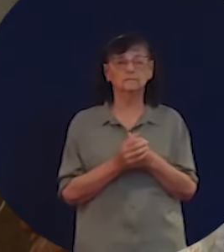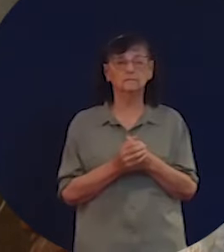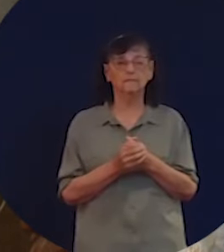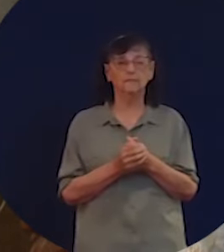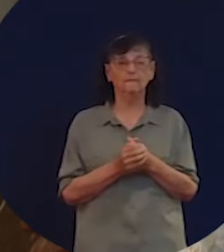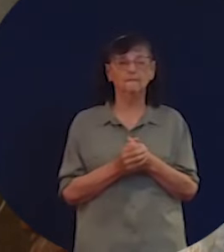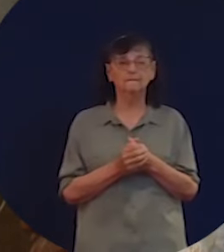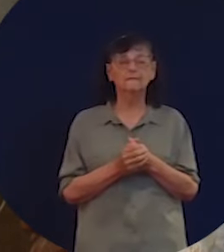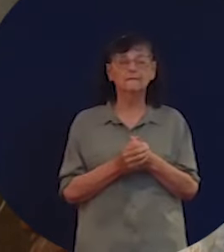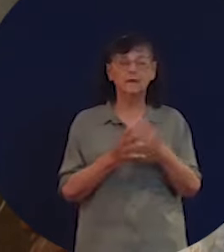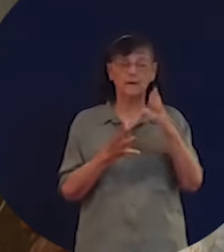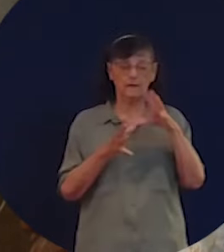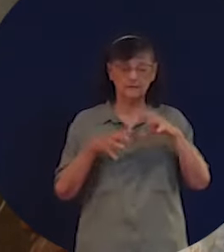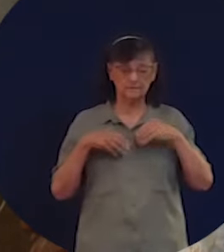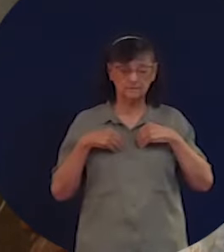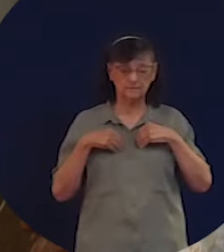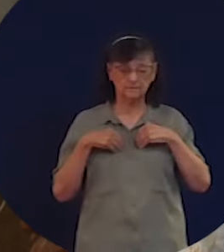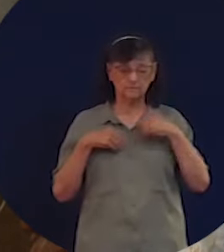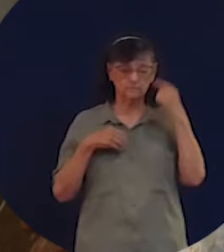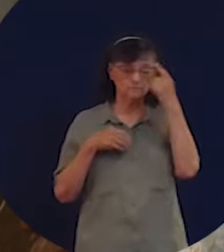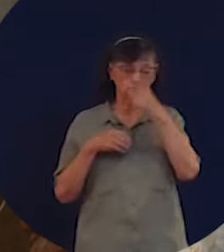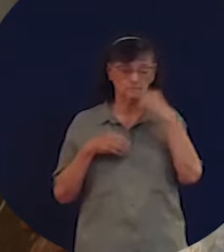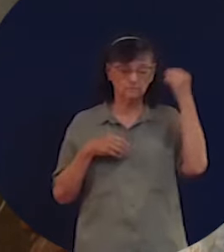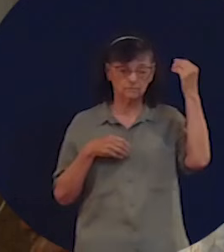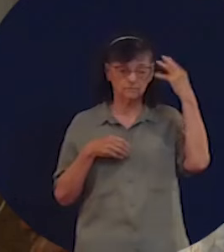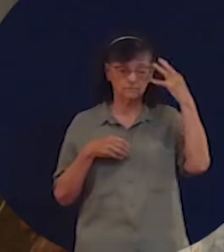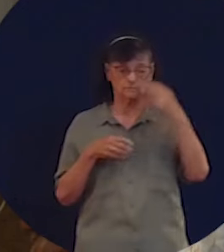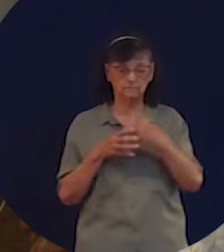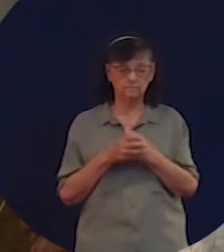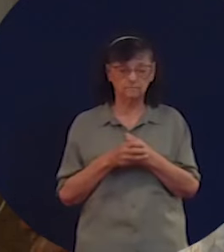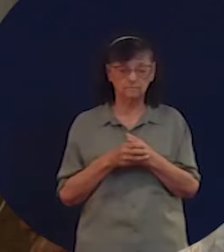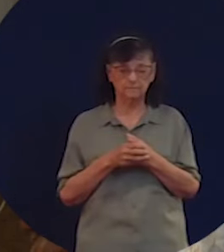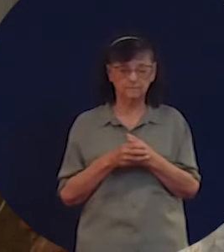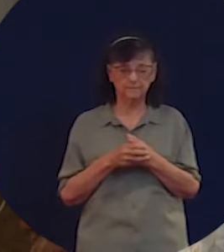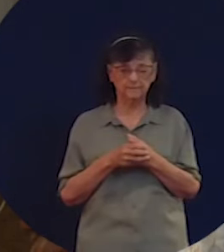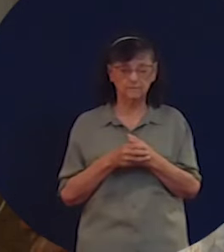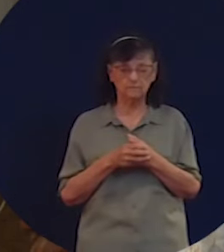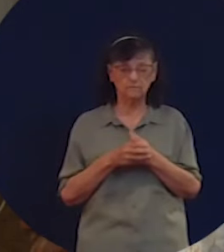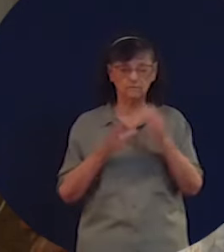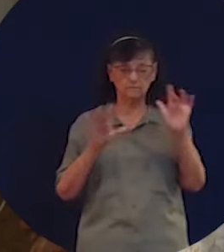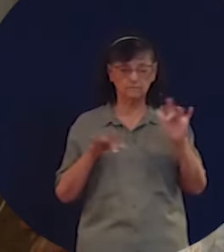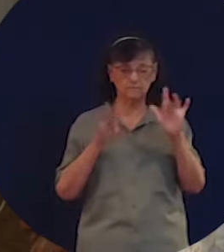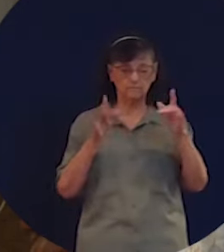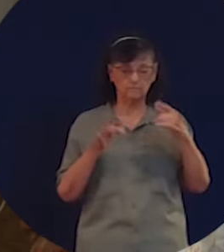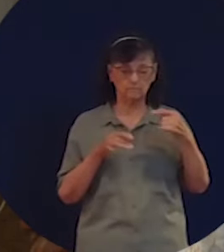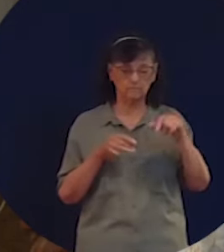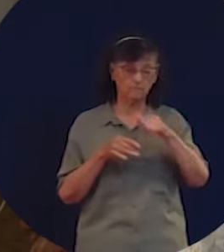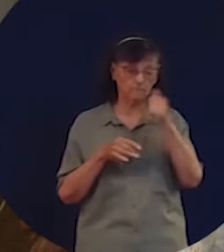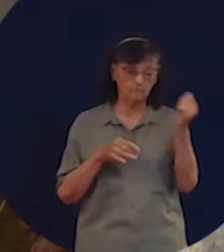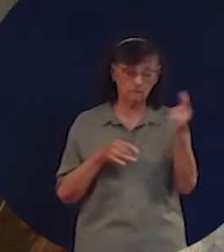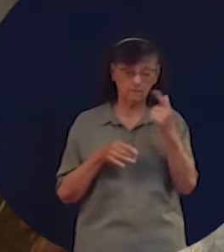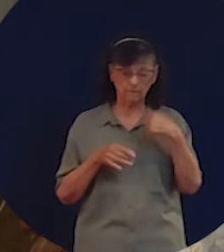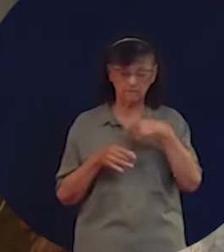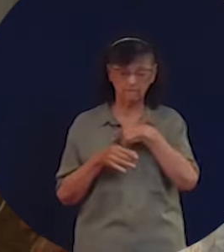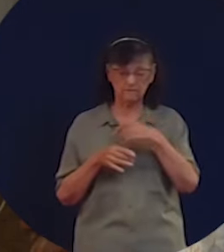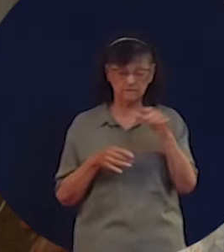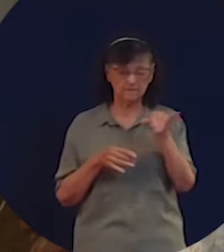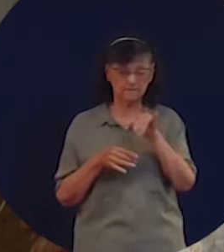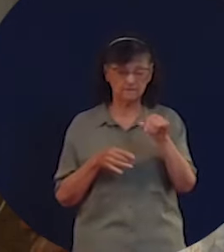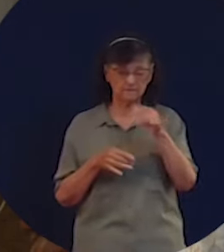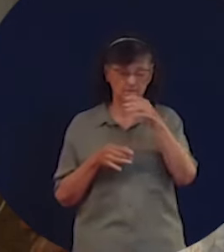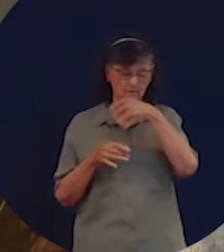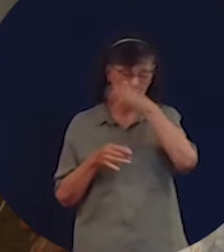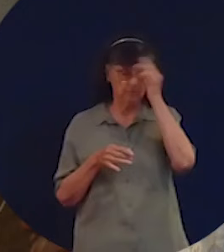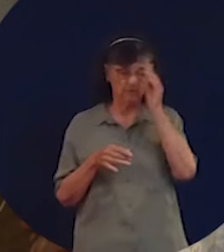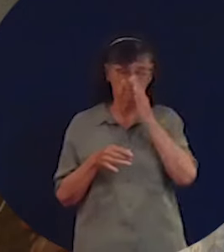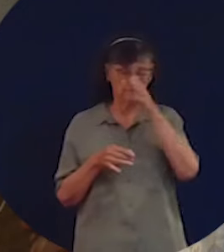misericordia. Admítelos a contemplar la luz de tu rostro. Ten misericordia de todos nosotros, y así con